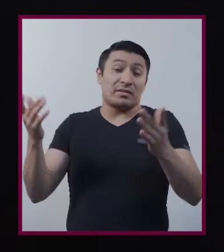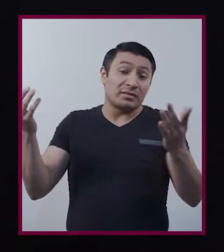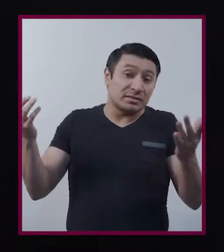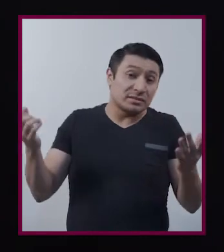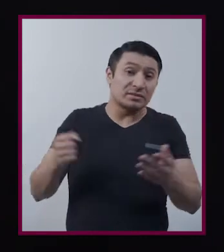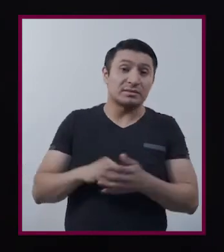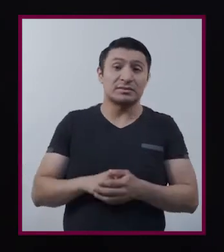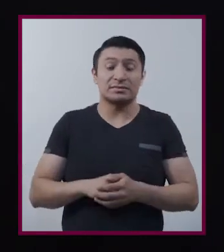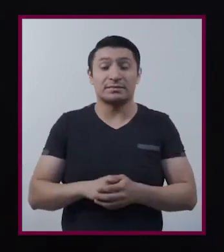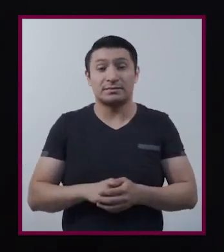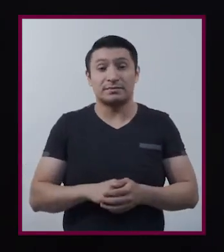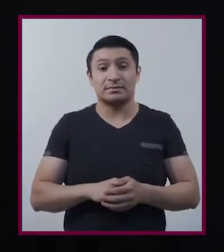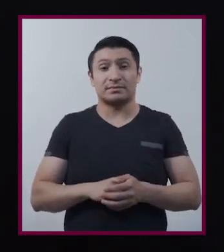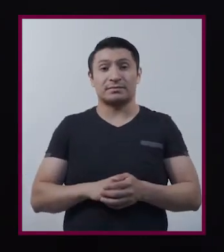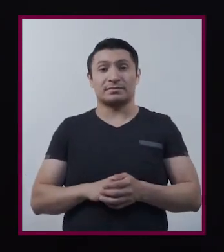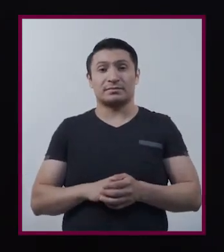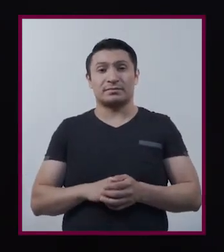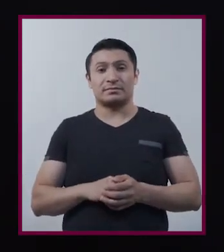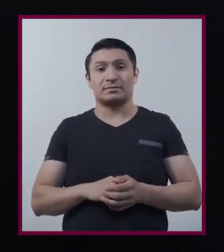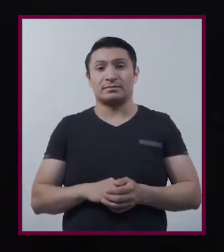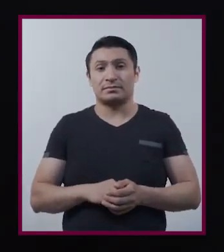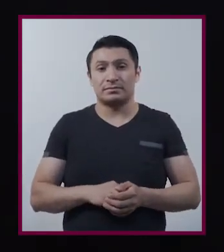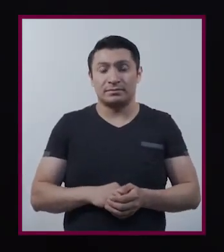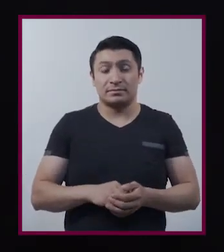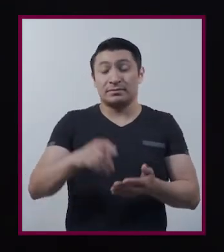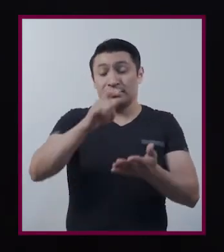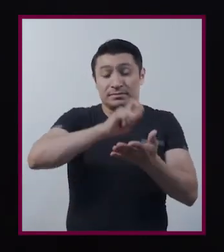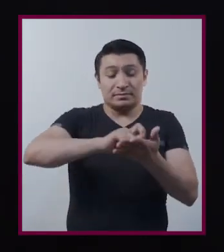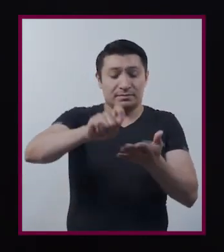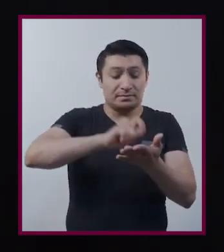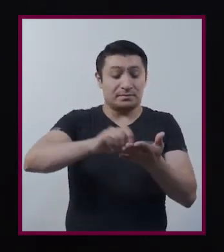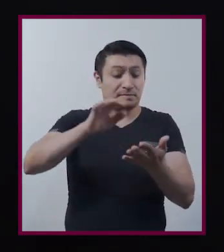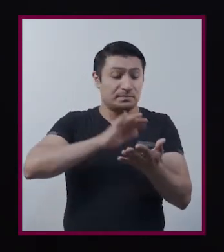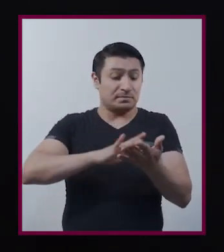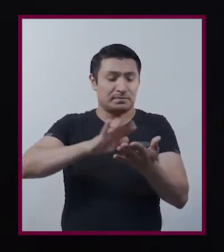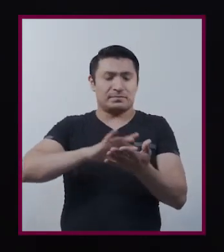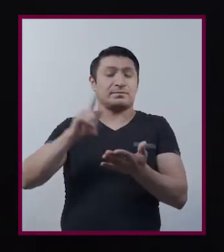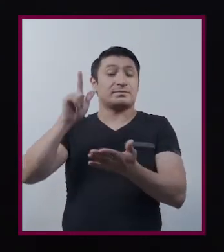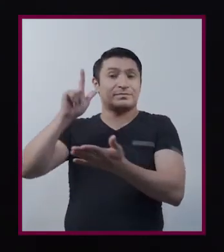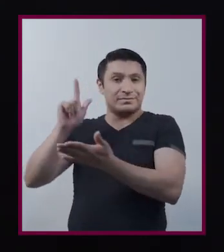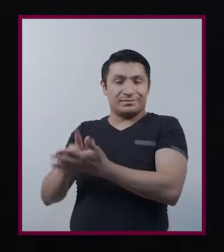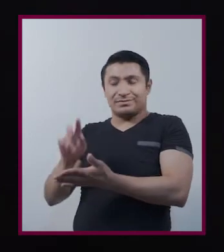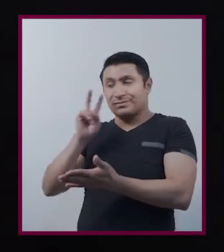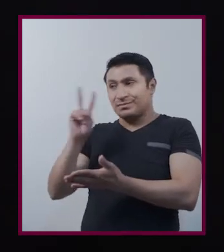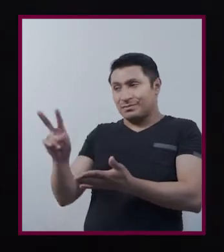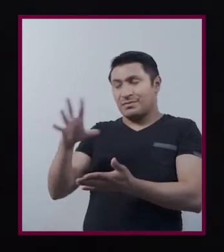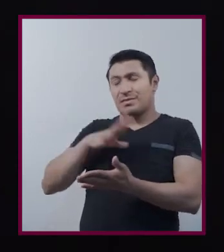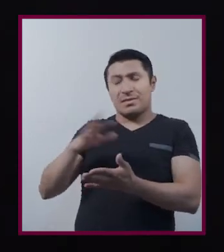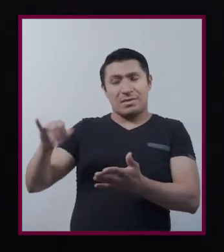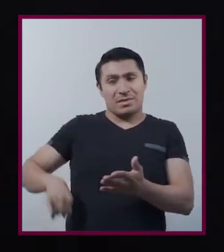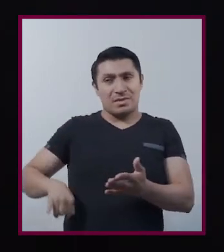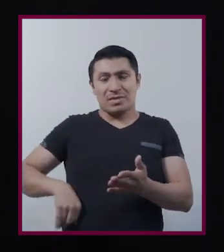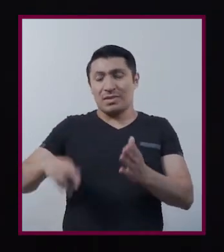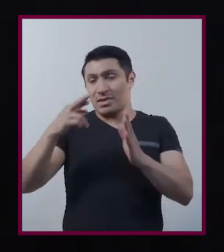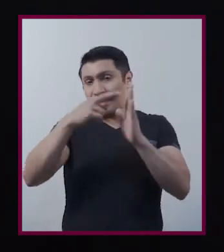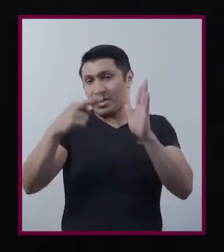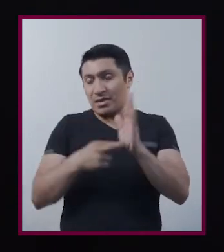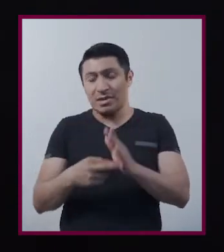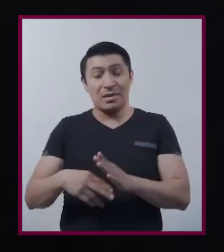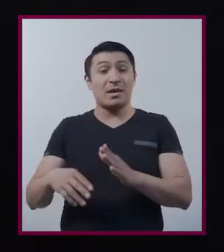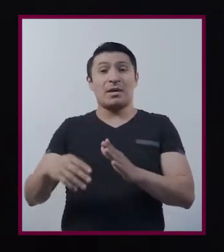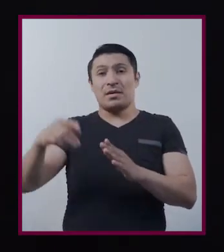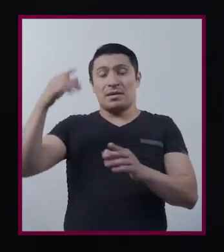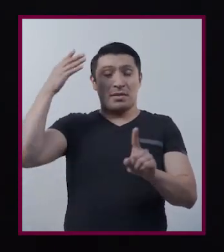franceses como Saligny, Faury y Bassong. De dichas legislaciones llamaba la atención un nuevo